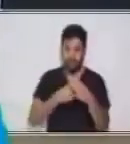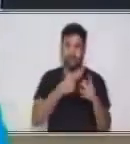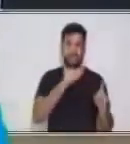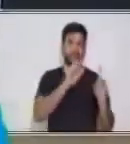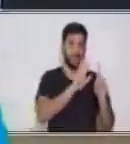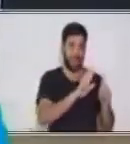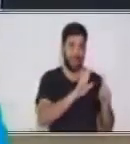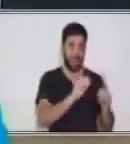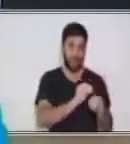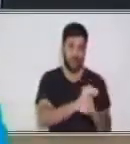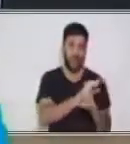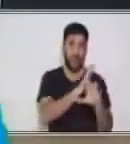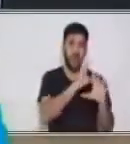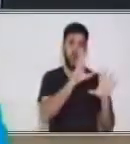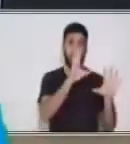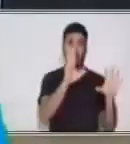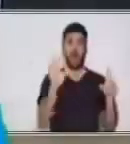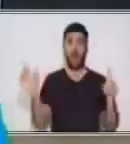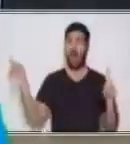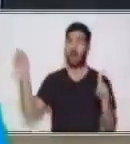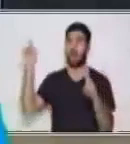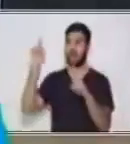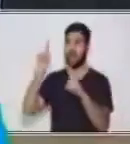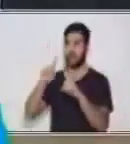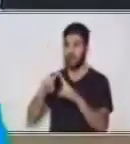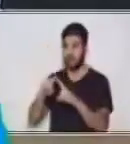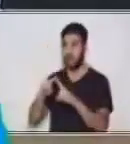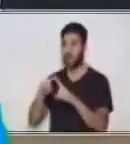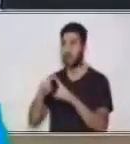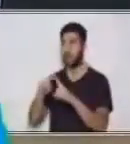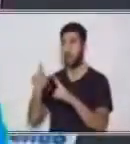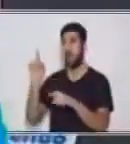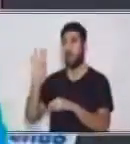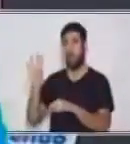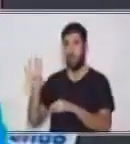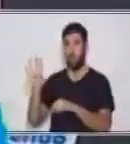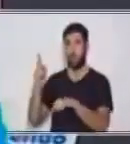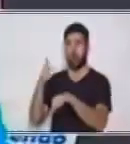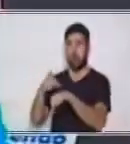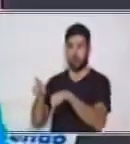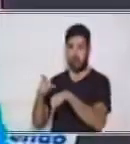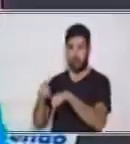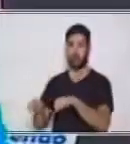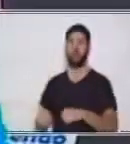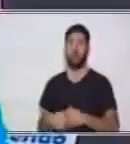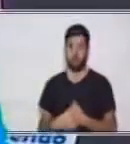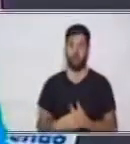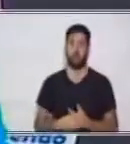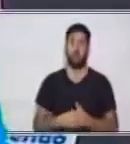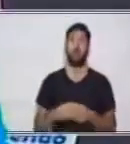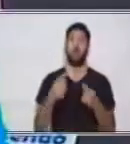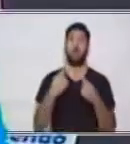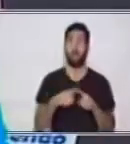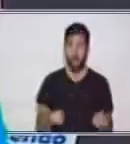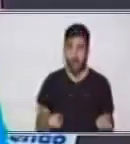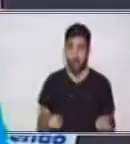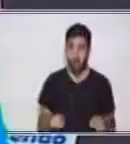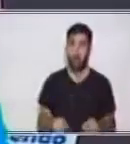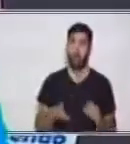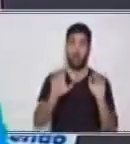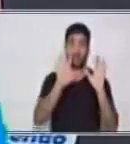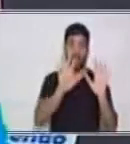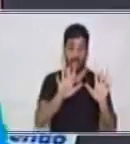tarde, aunque no pudieron medir a las 10 de la mañana ni 3 de la tarde. Recuérdate de este dato muy